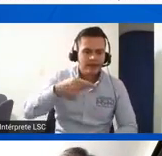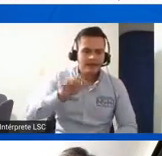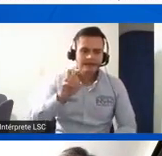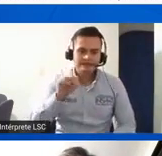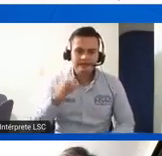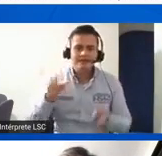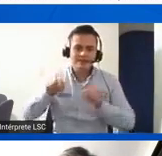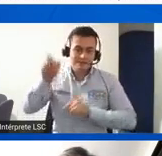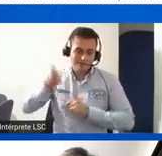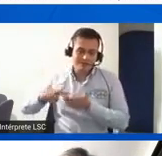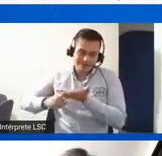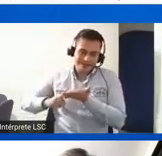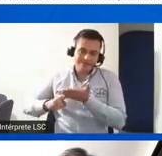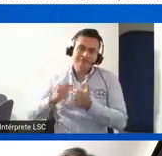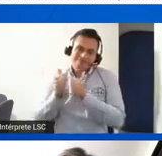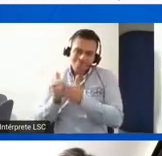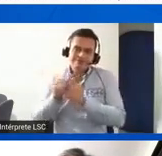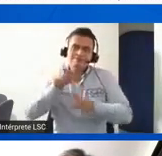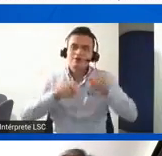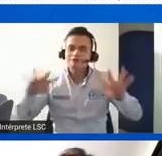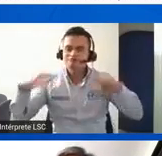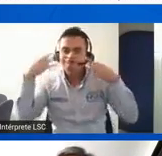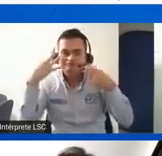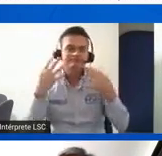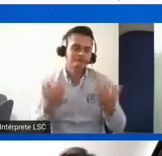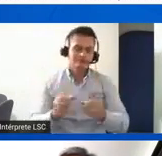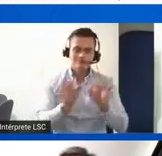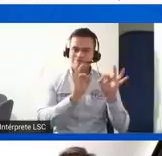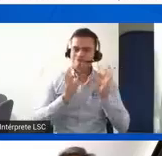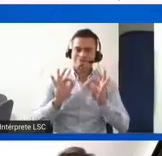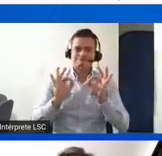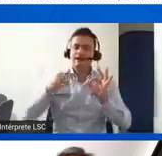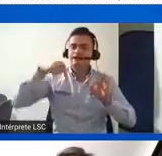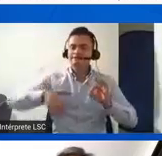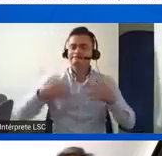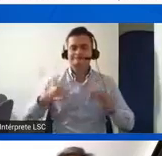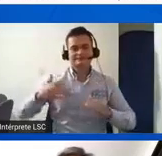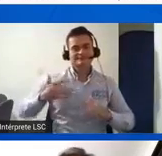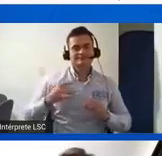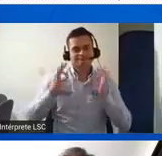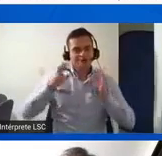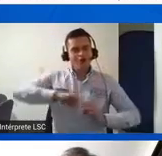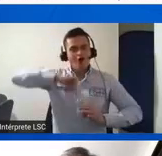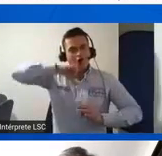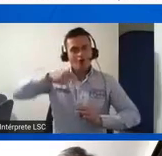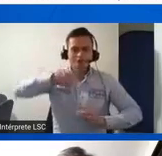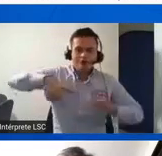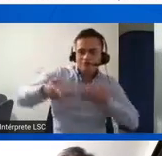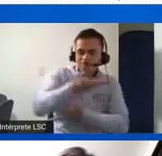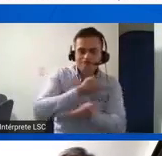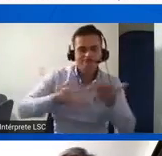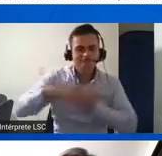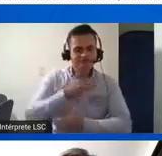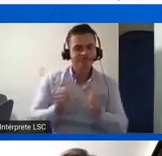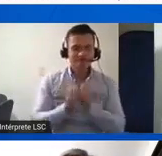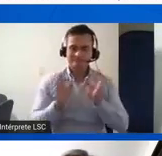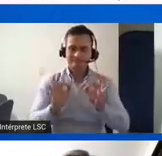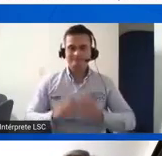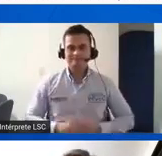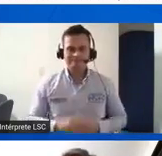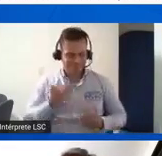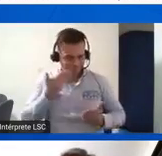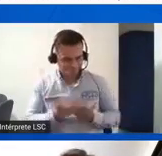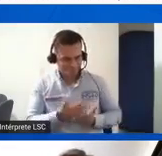querido intérprete y todas las personas que nos siguen en este momento. Para mí es un placer y es un orgullo acompañarlos. Vale, muchas